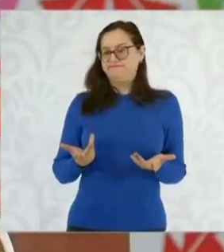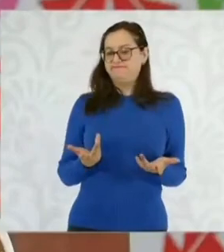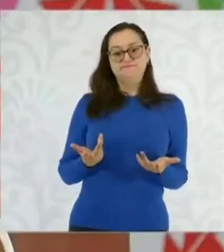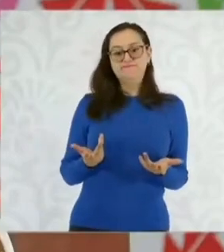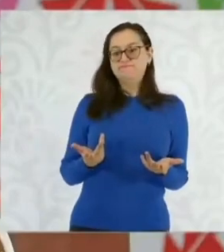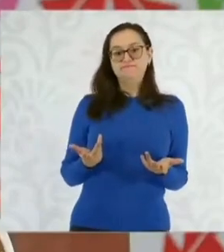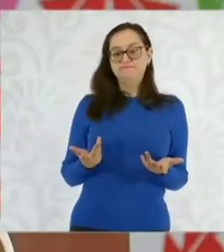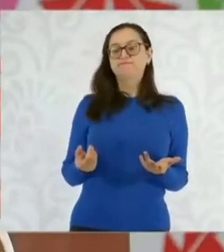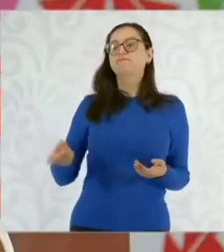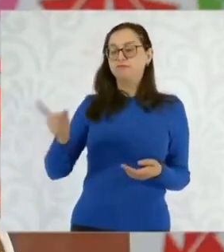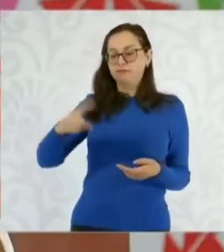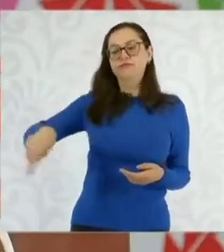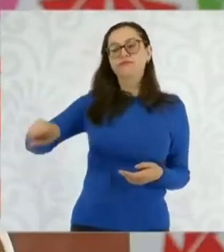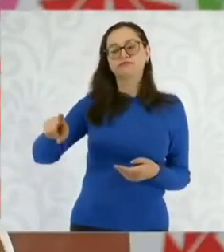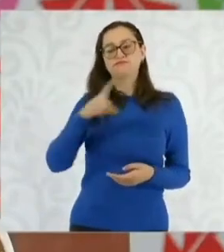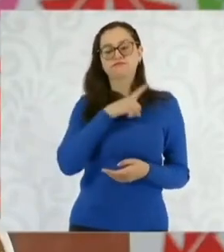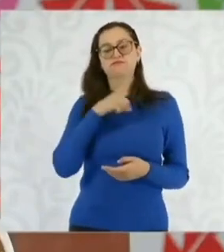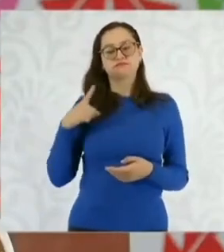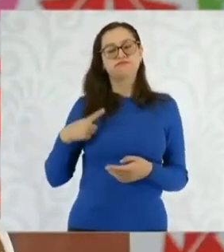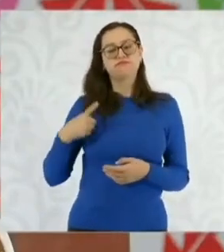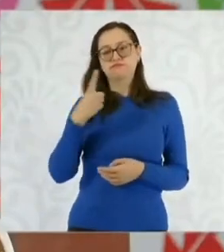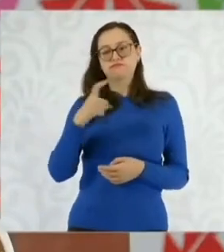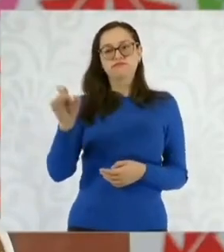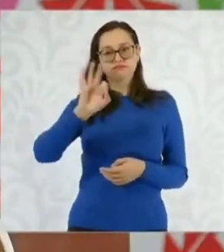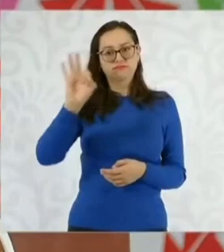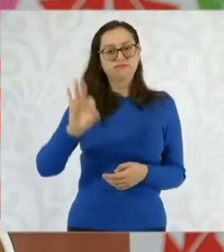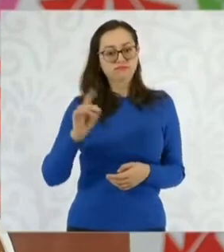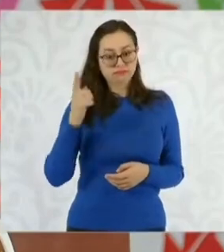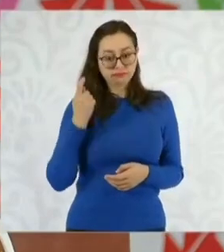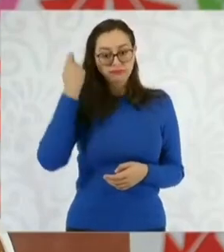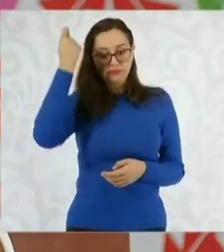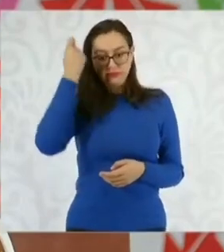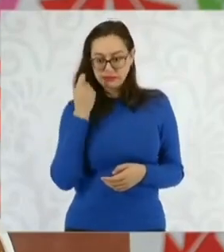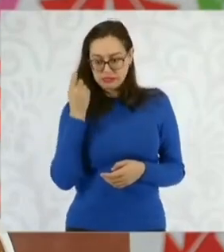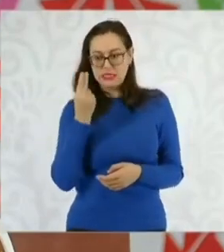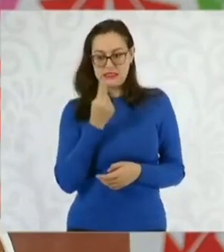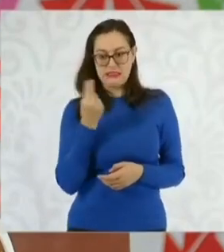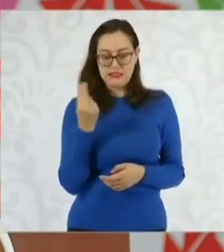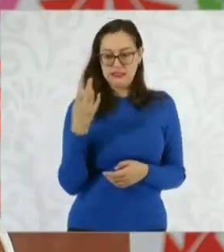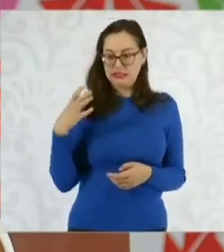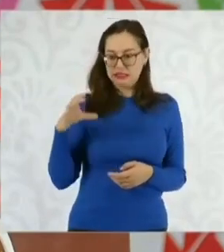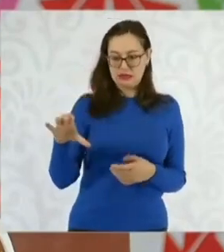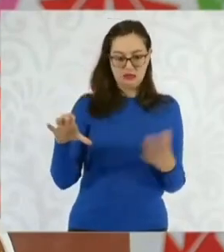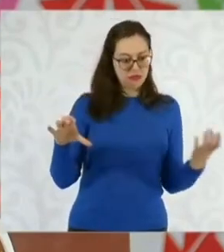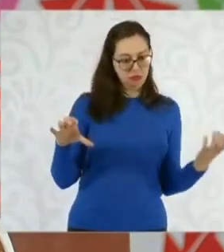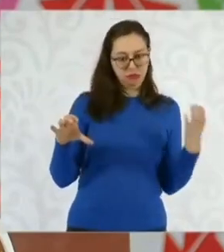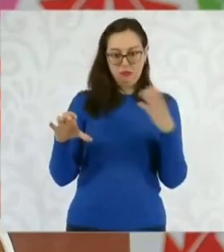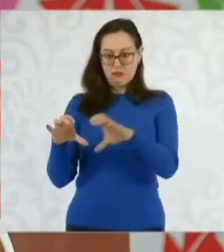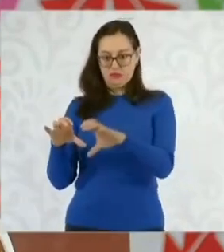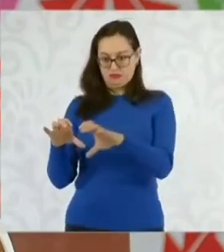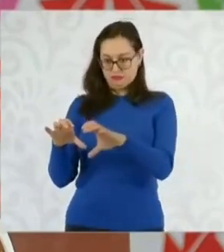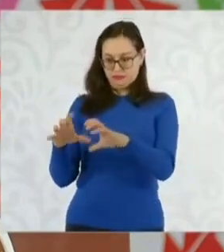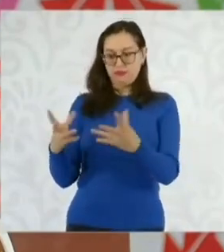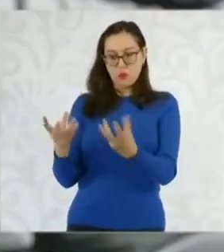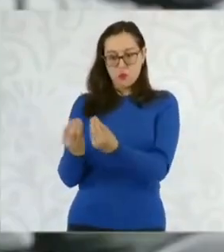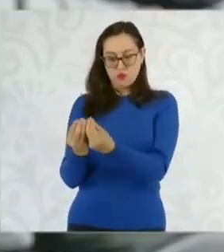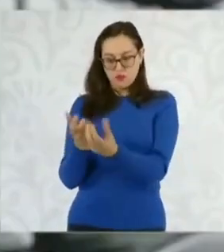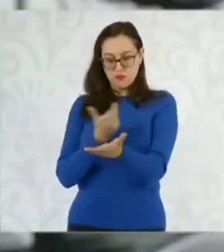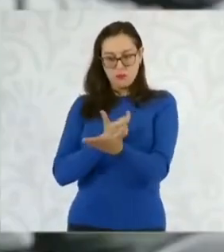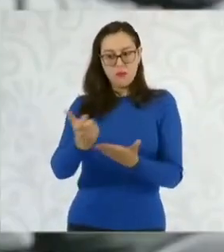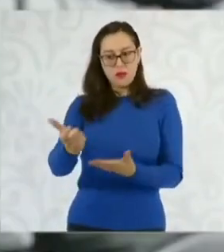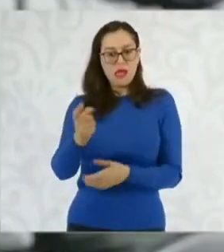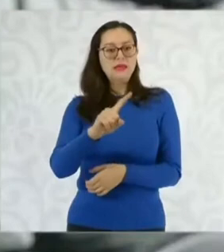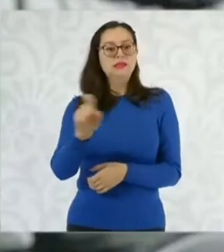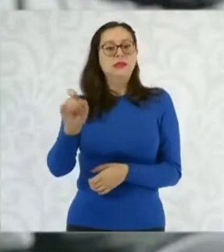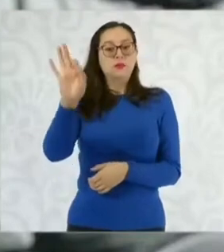estuvieran en estos niveles salariales se hiciera este complemento, este copete le llaman a algunos, pero digamos es un complemento